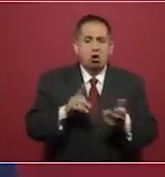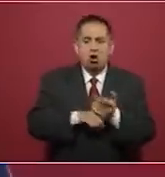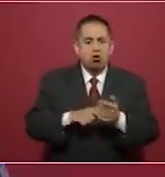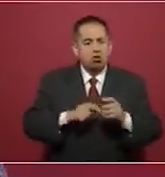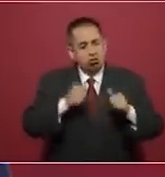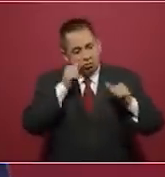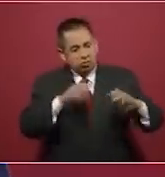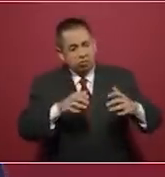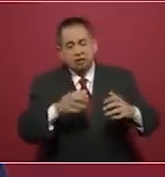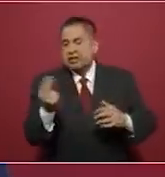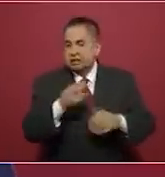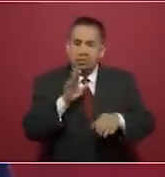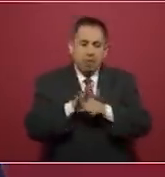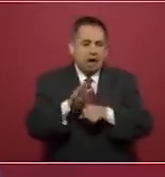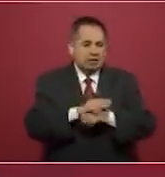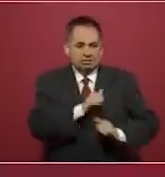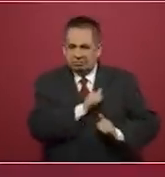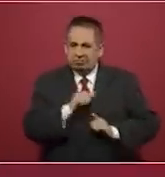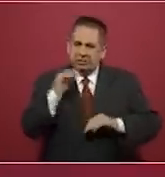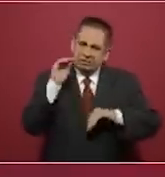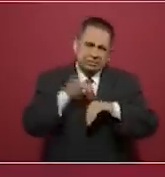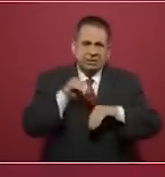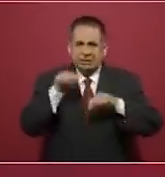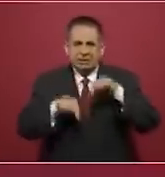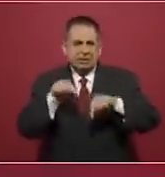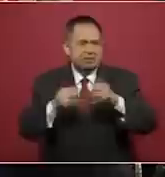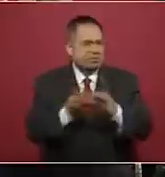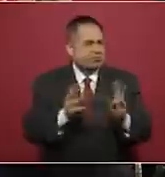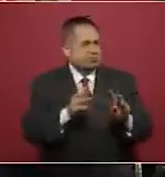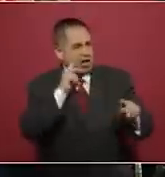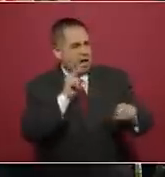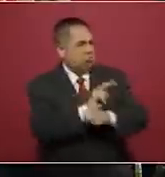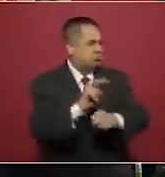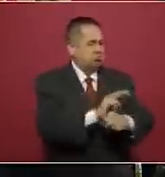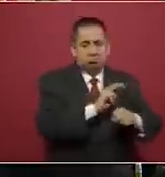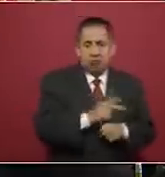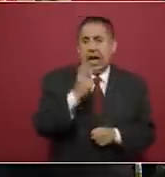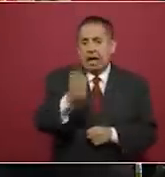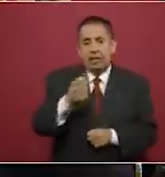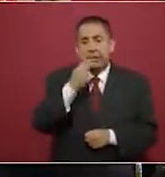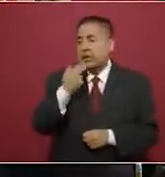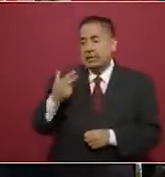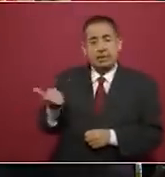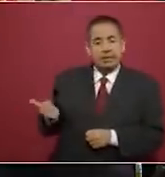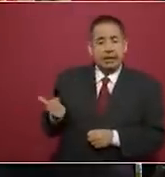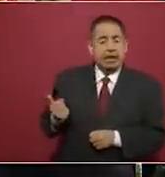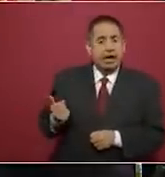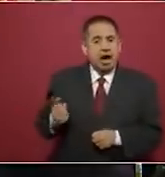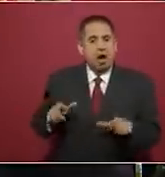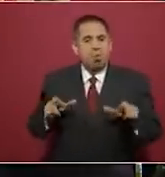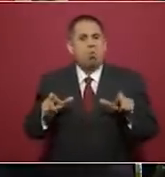suficiente para garantizar la seguridad de los ciudadanos para eso es la guardia nacional